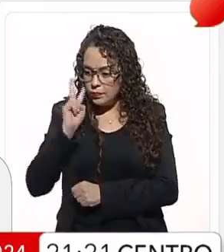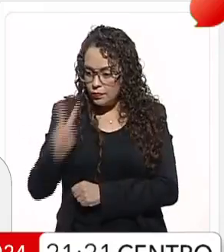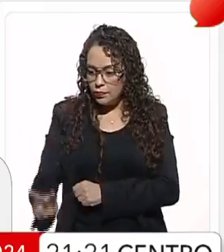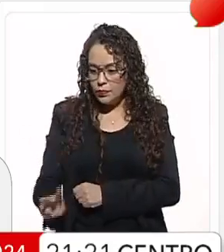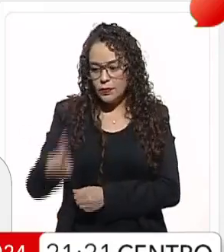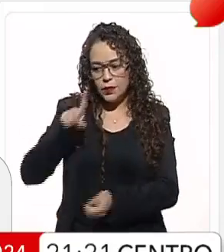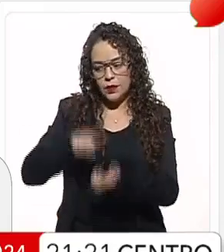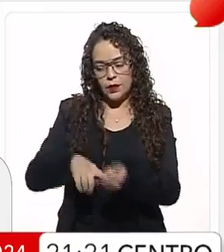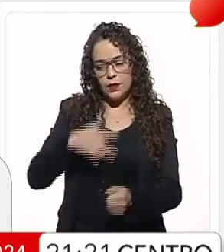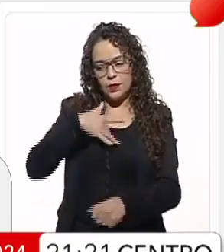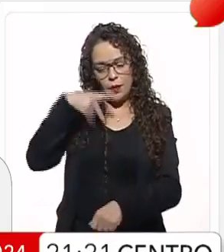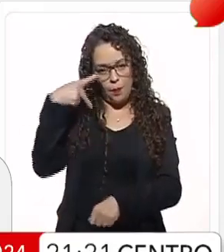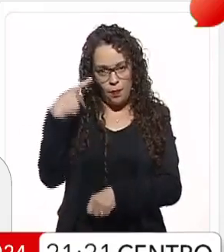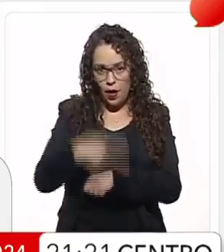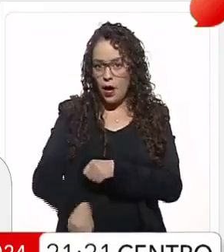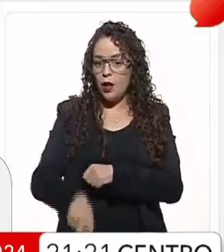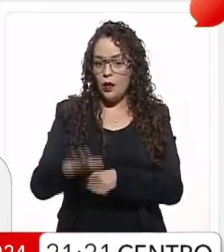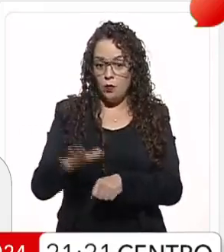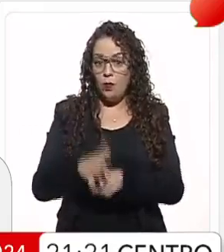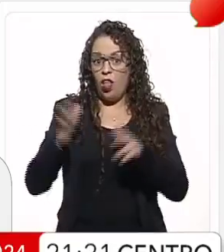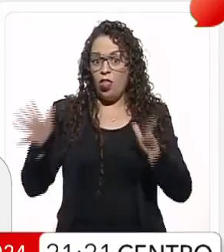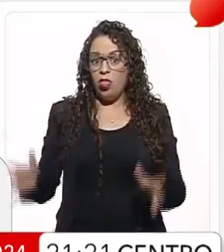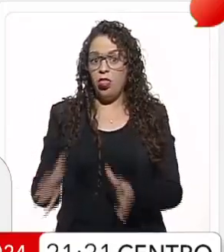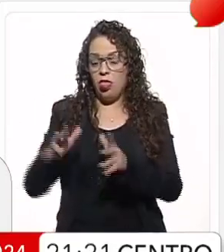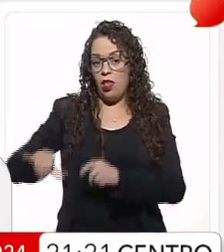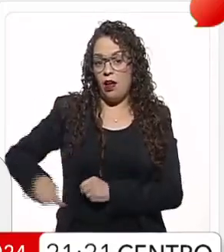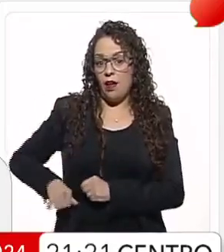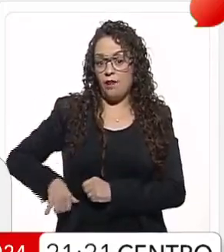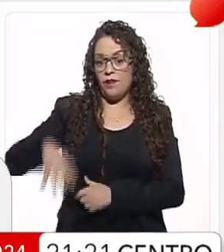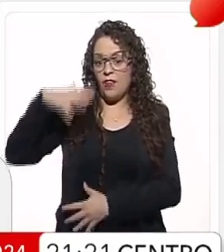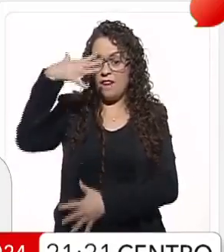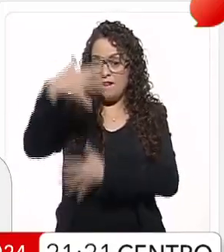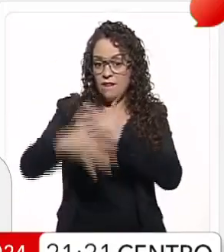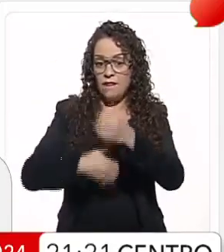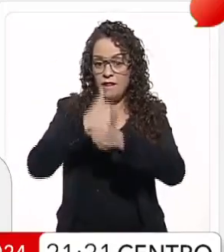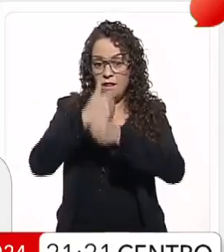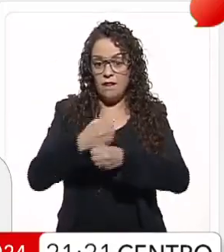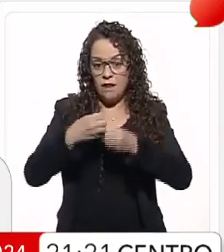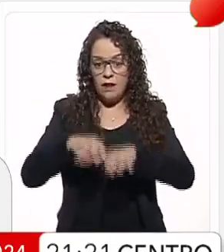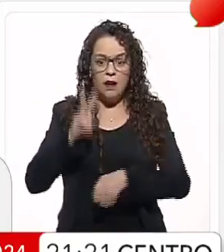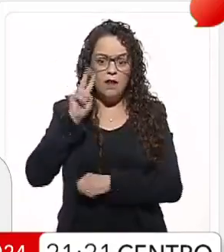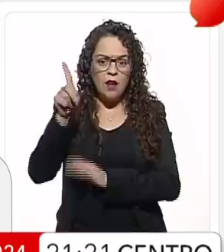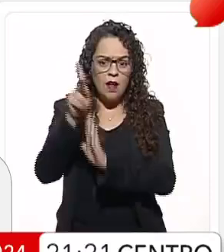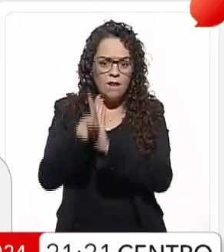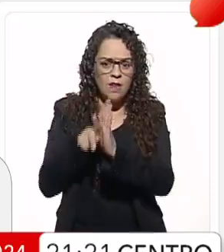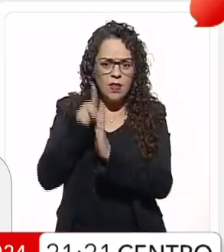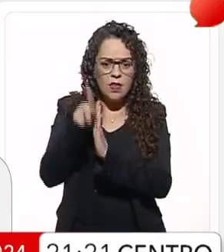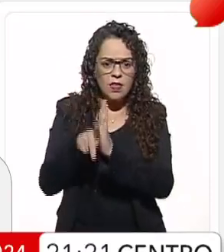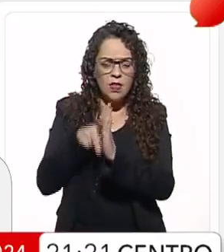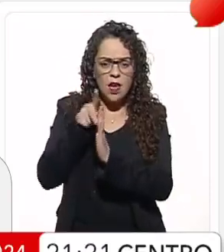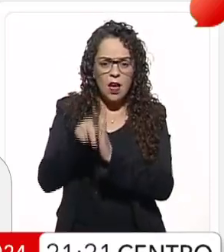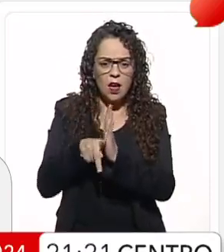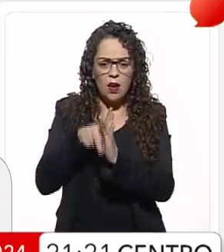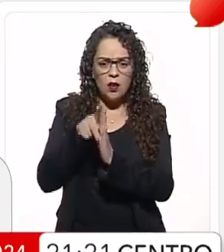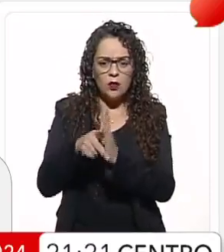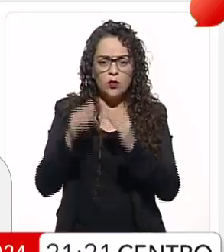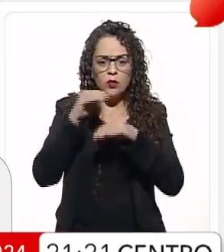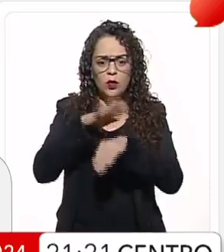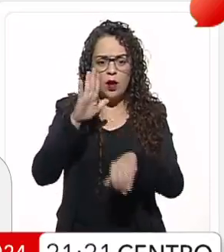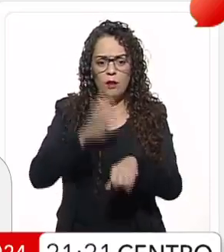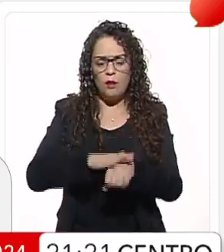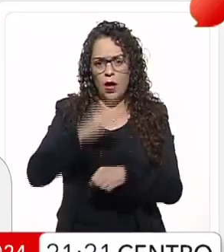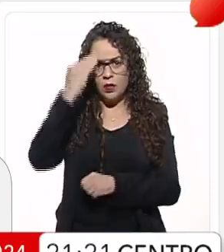la violencia, creo, un montón de imágenes y de vídeos de la época más violenta en